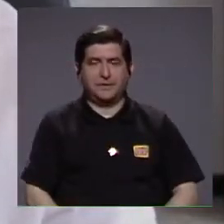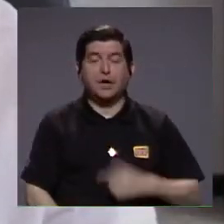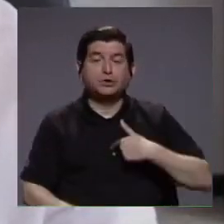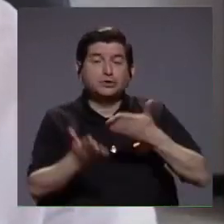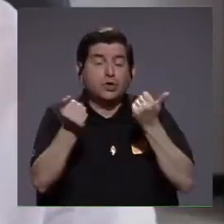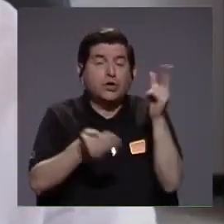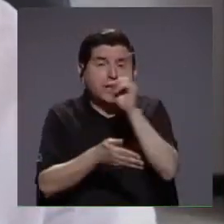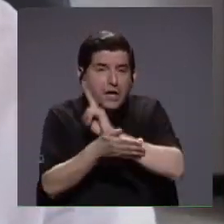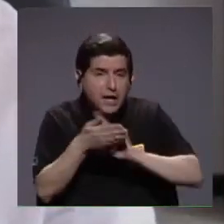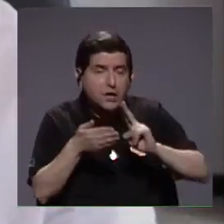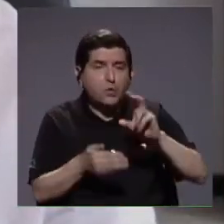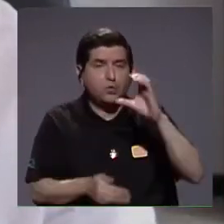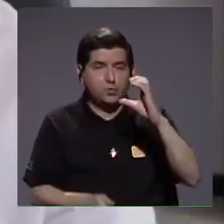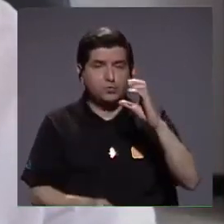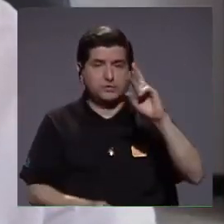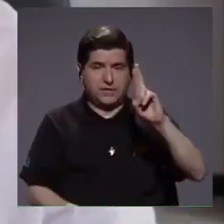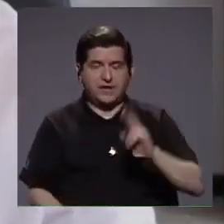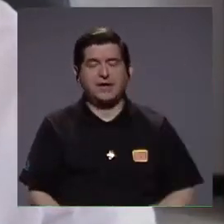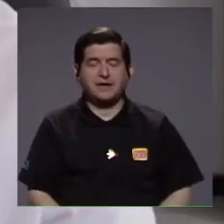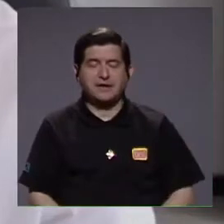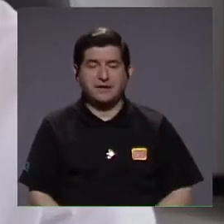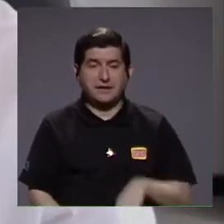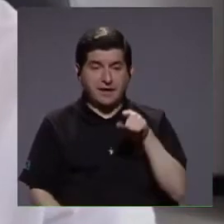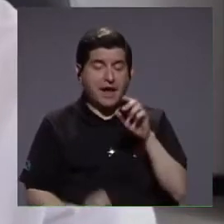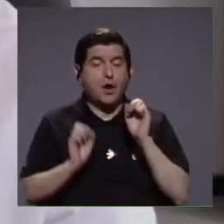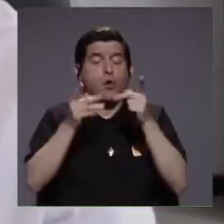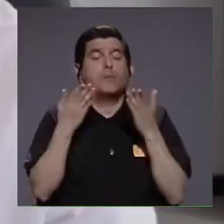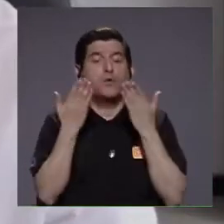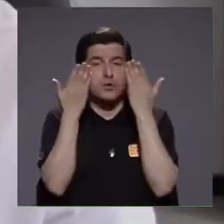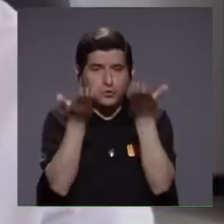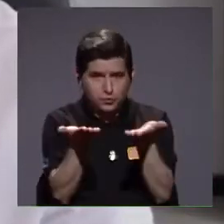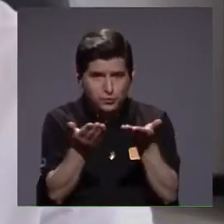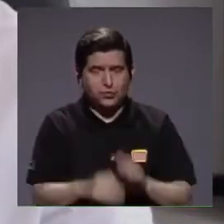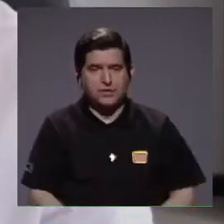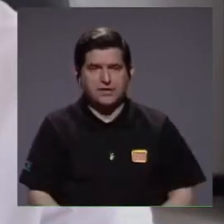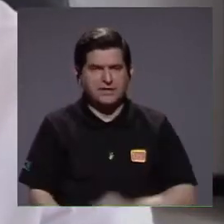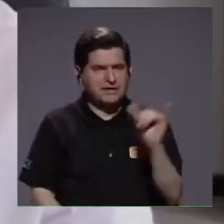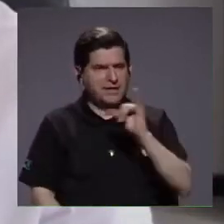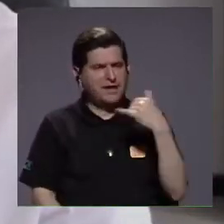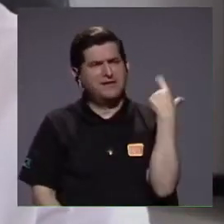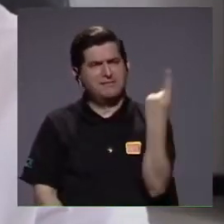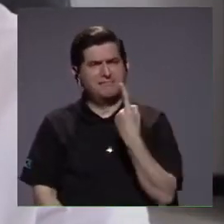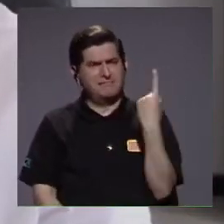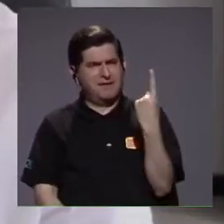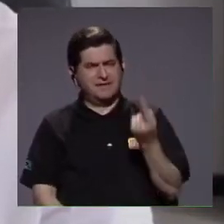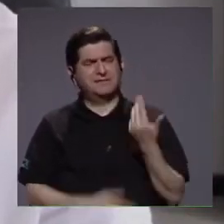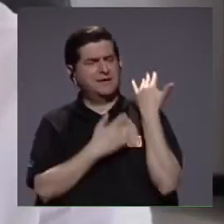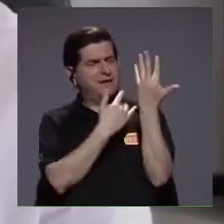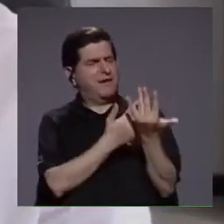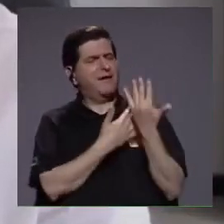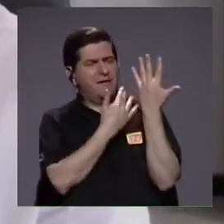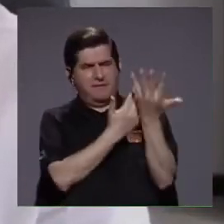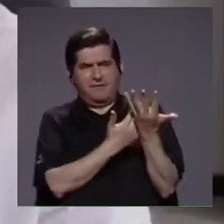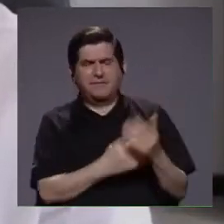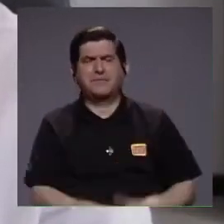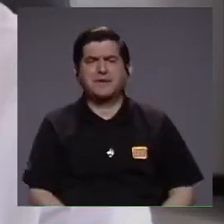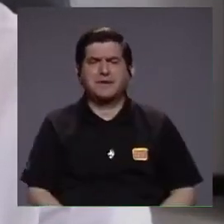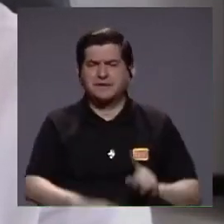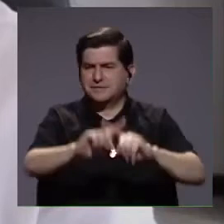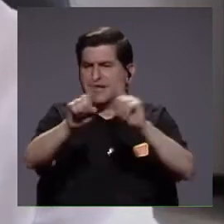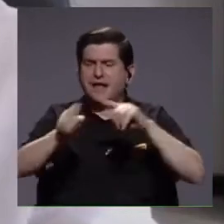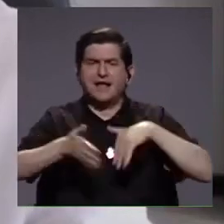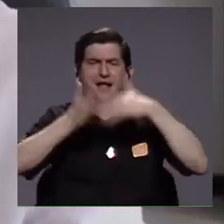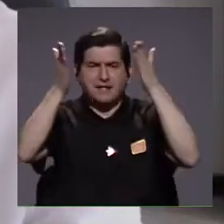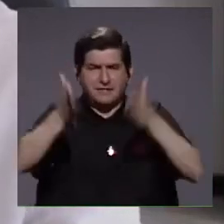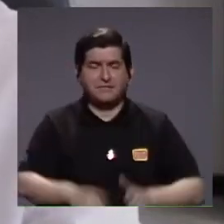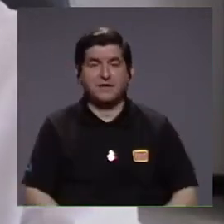institucionales. Quiero la Universidad de Costa Rica que sea una universidad de oportunidades y que esté generando siempre esperanza para